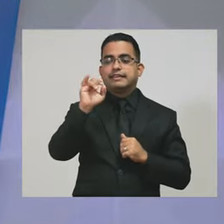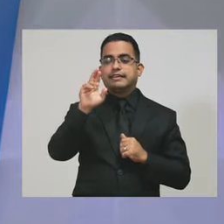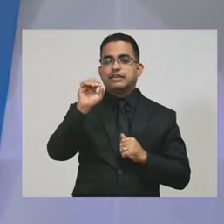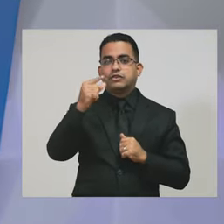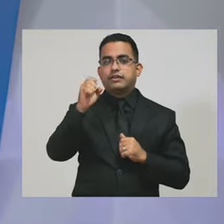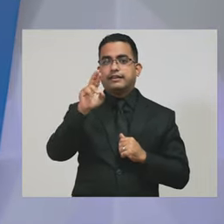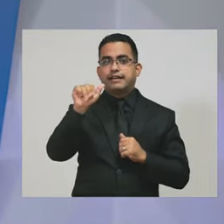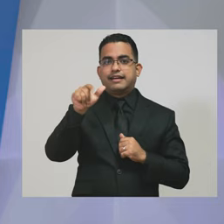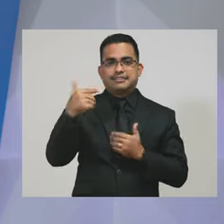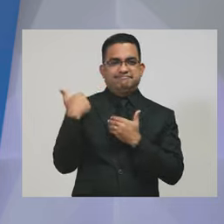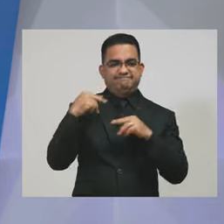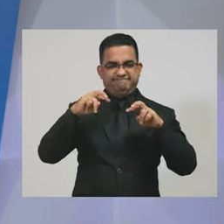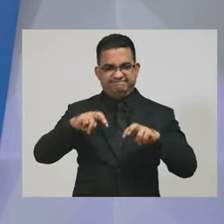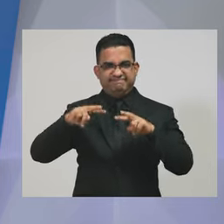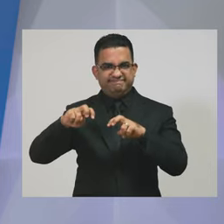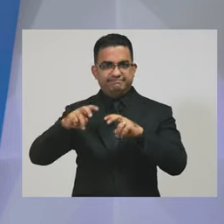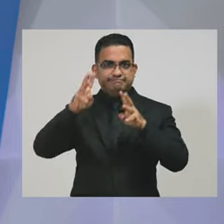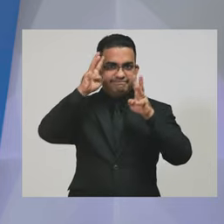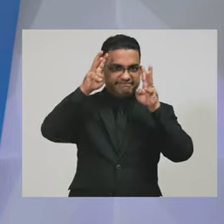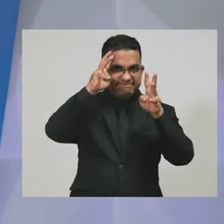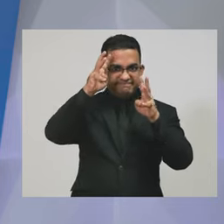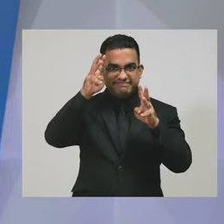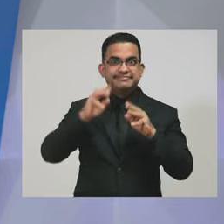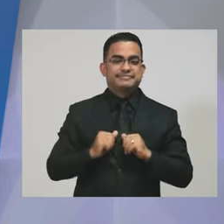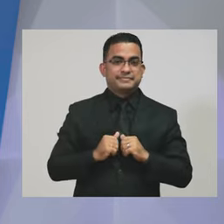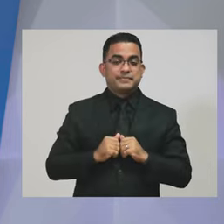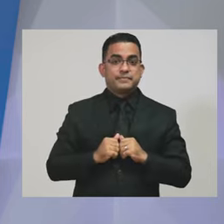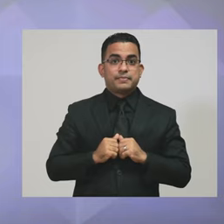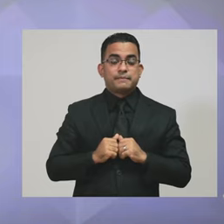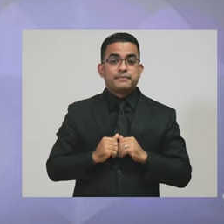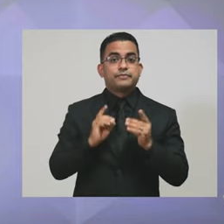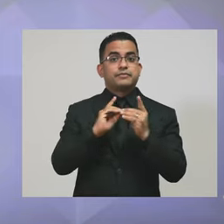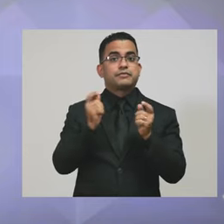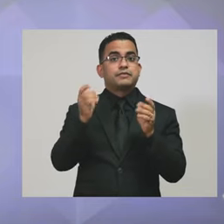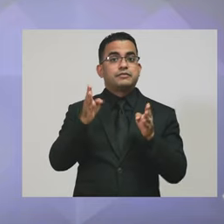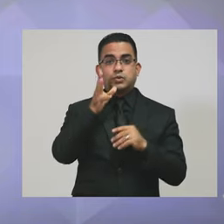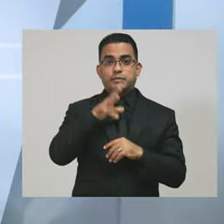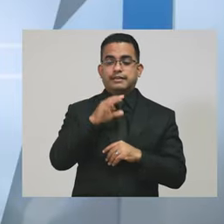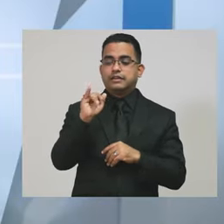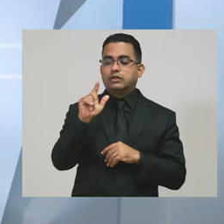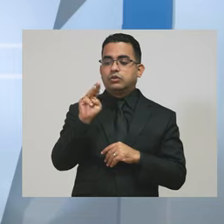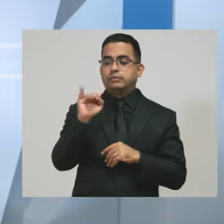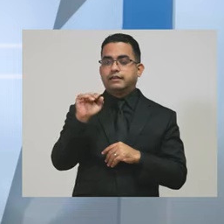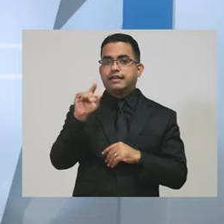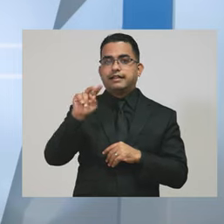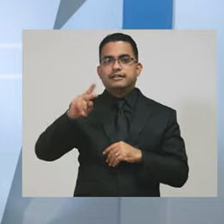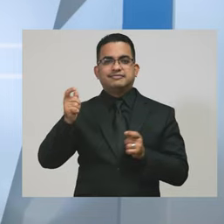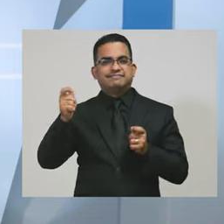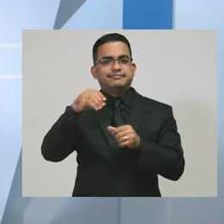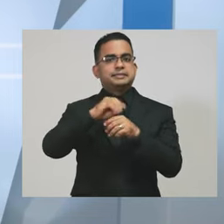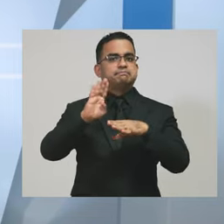doctor quiero gue rra vicerrector de investigación e innovación la doctora iluminada severino